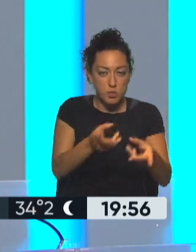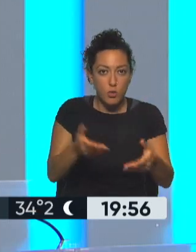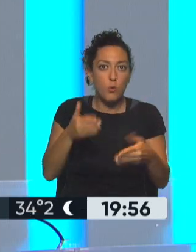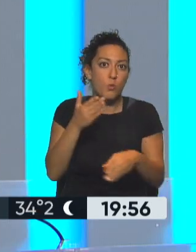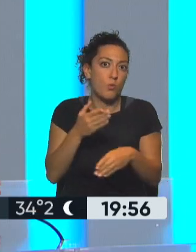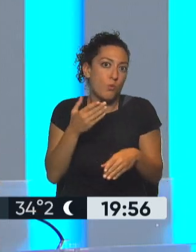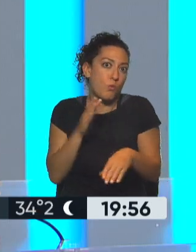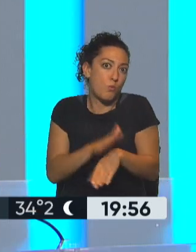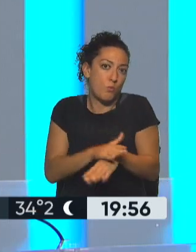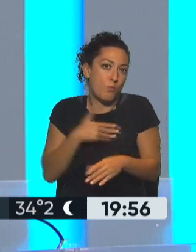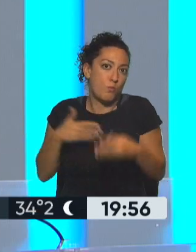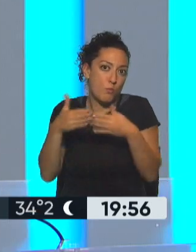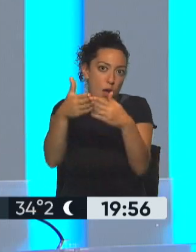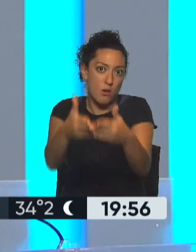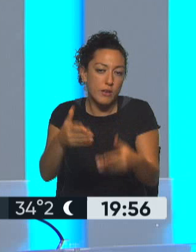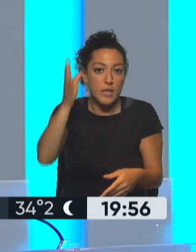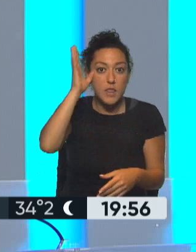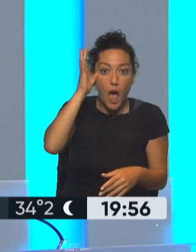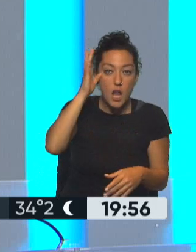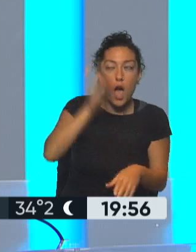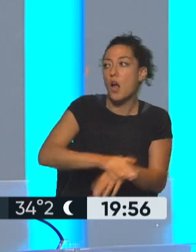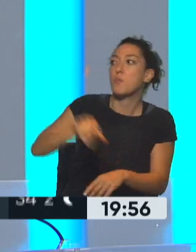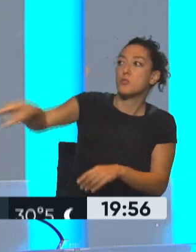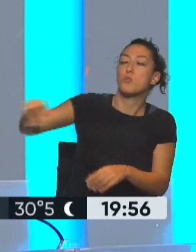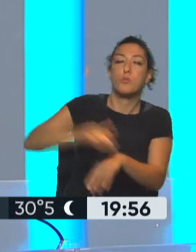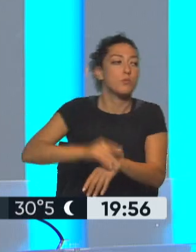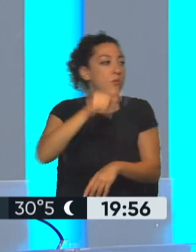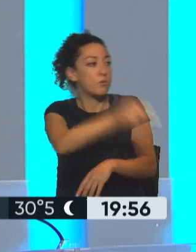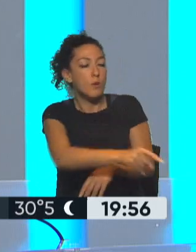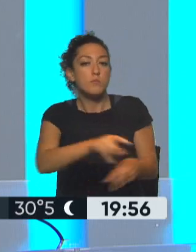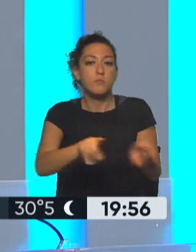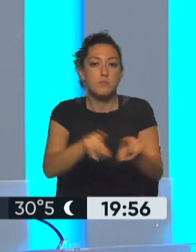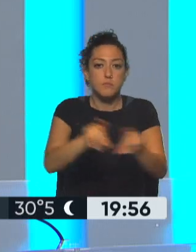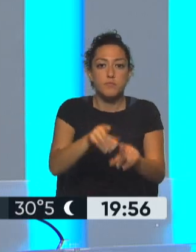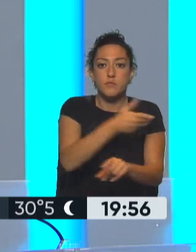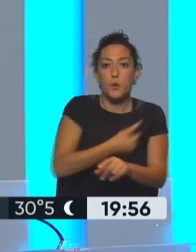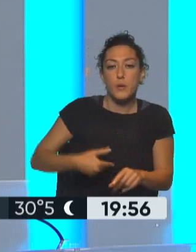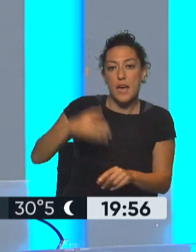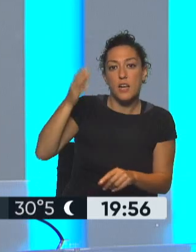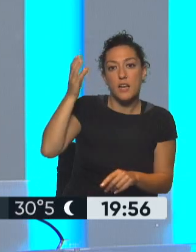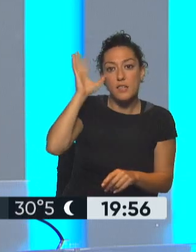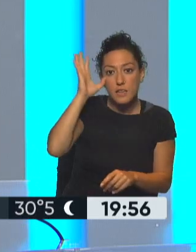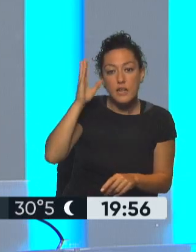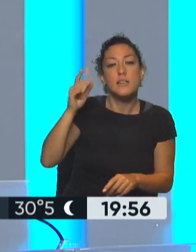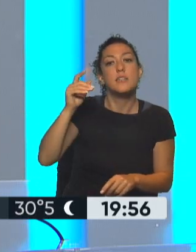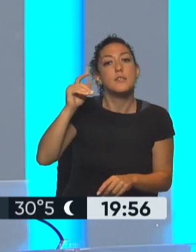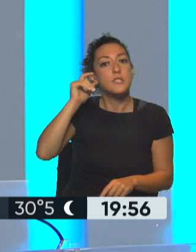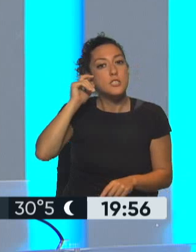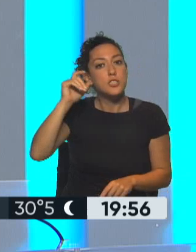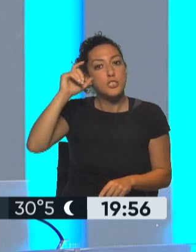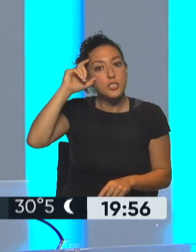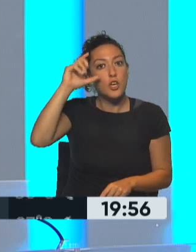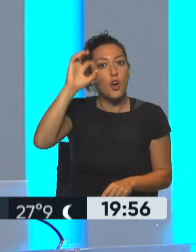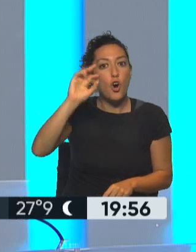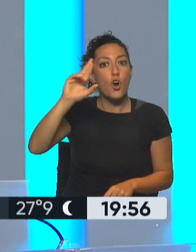Italia bueno se empezaron a pasar un poco la pelota entre el gobierno italiano por un lado recordemos la premiere Georgia meloni ultraderechista con